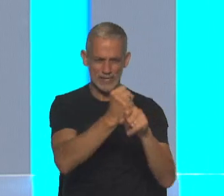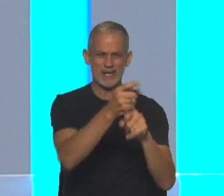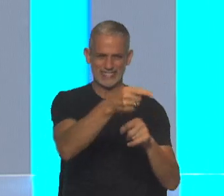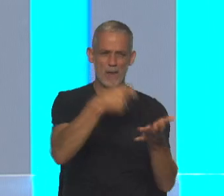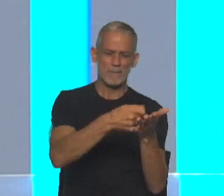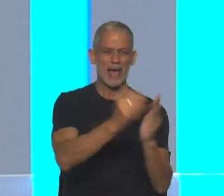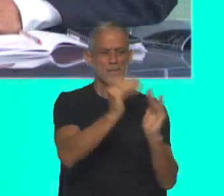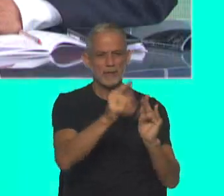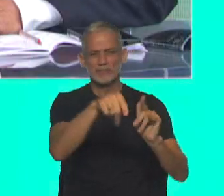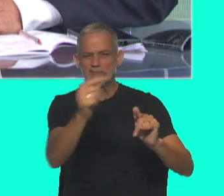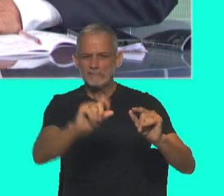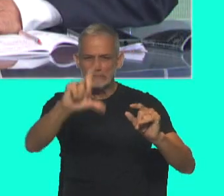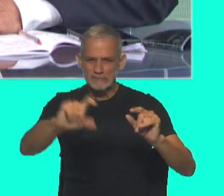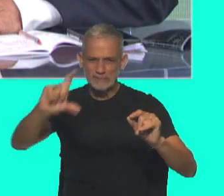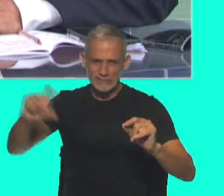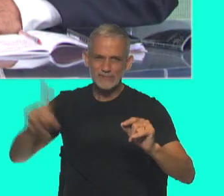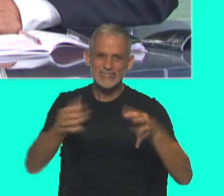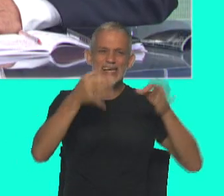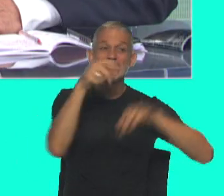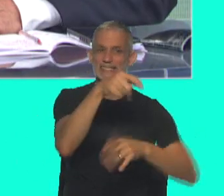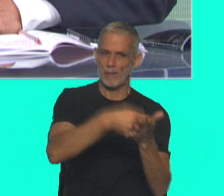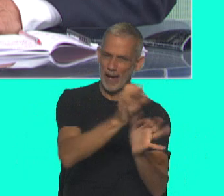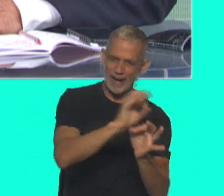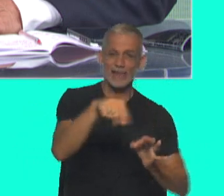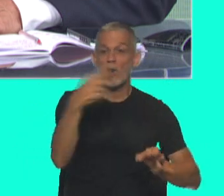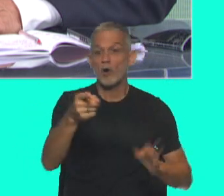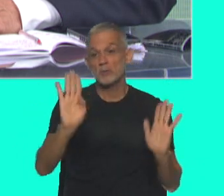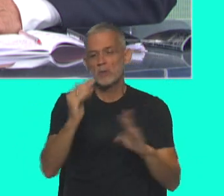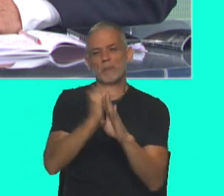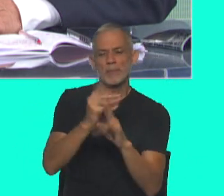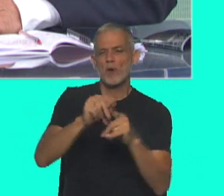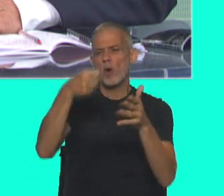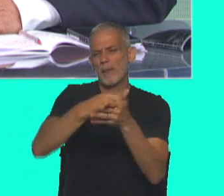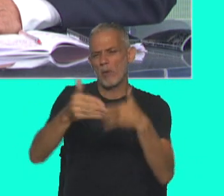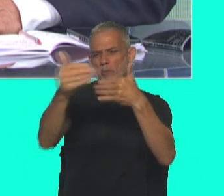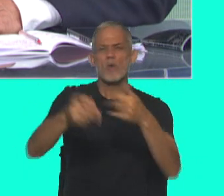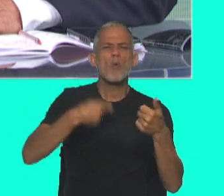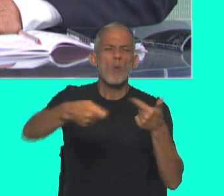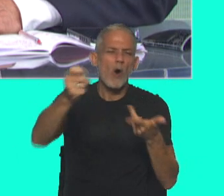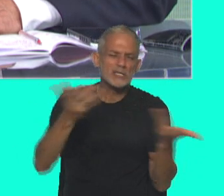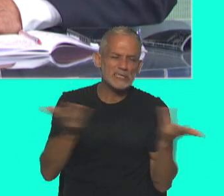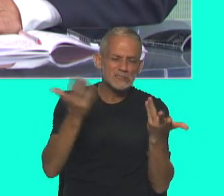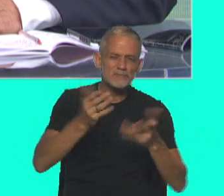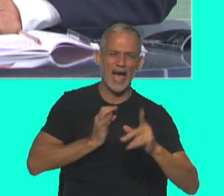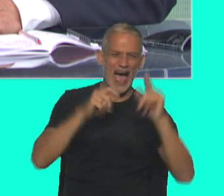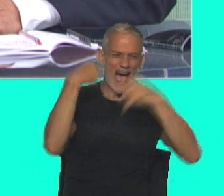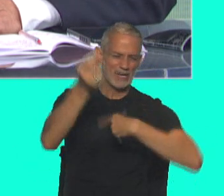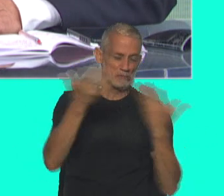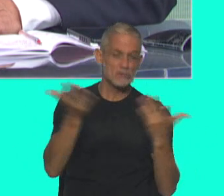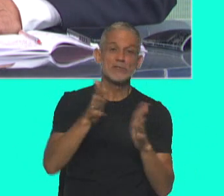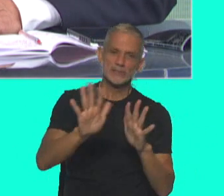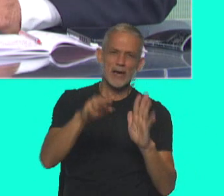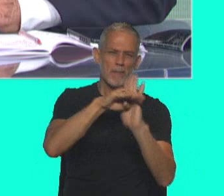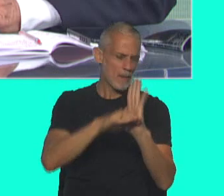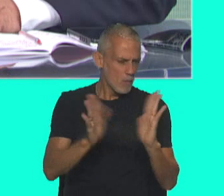localizados en este lugar quedan eximidos de ingresos brutos a otros le harán alguna postergación que puedan pagar en cuotas y en años posteriores este